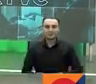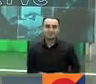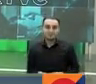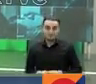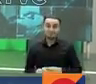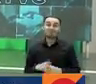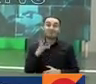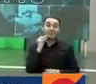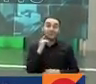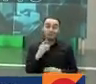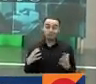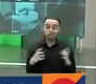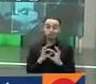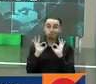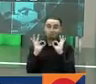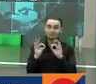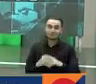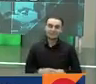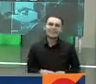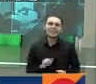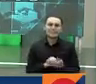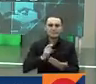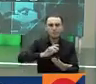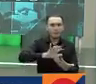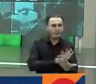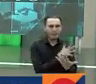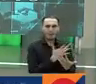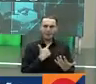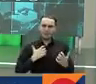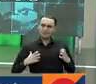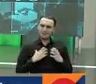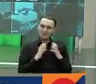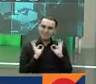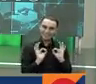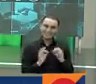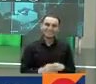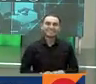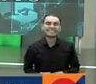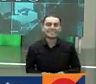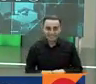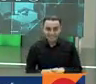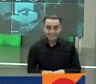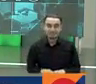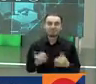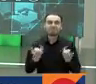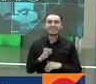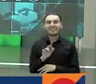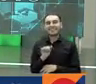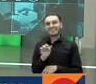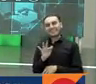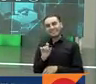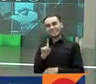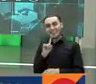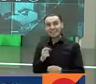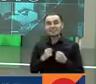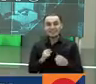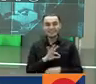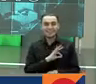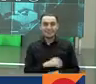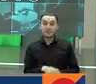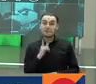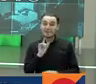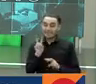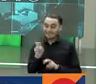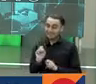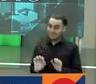es lo que hay en Valledupar, ¿no? Así es, y es que el vallenato además es nuestra música. Claro que sí. Hasta aquí RTVC Noticias de sábado, pero mañana muy puntuales